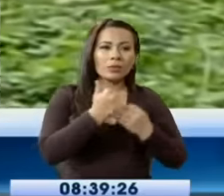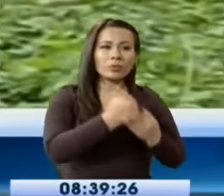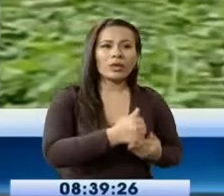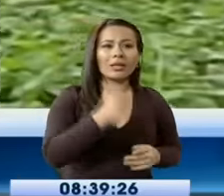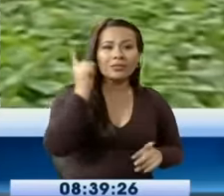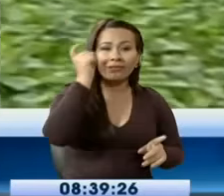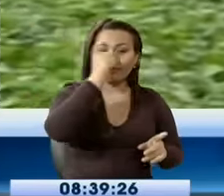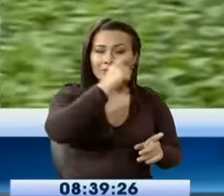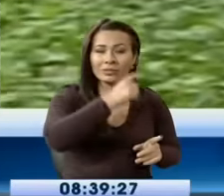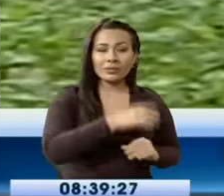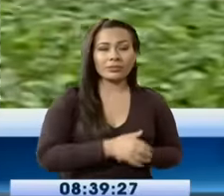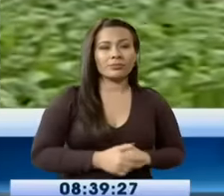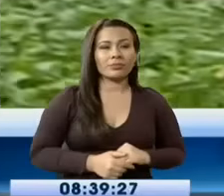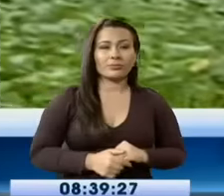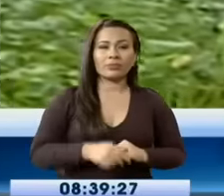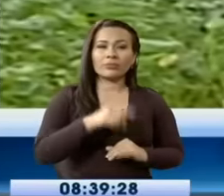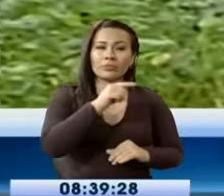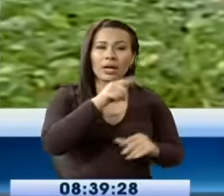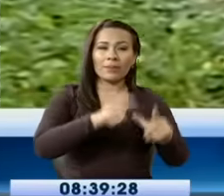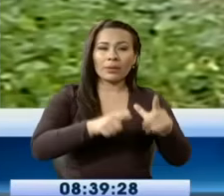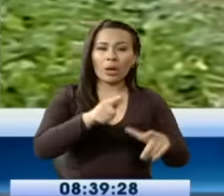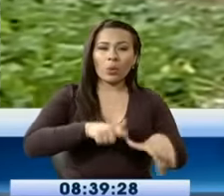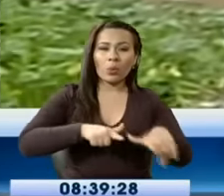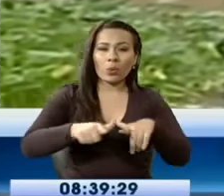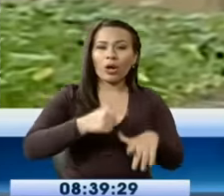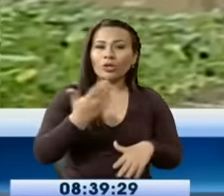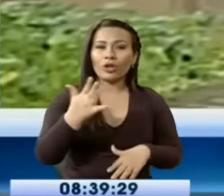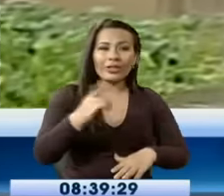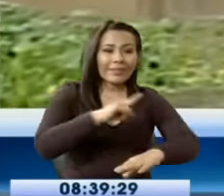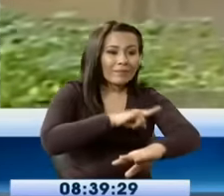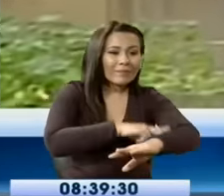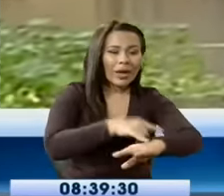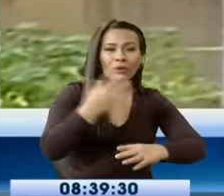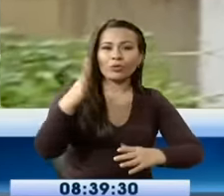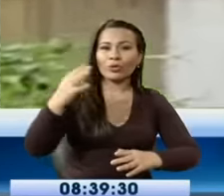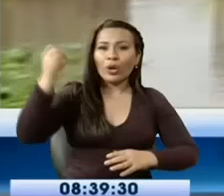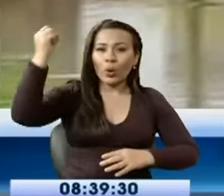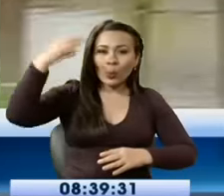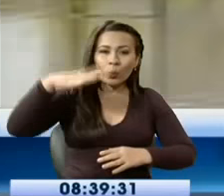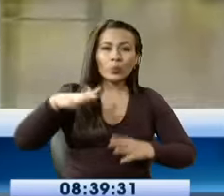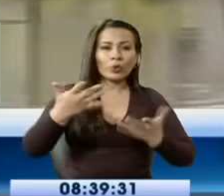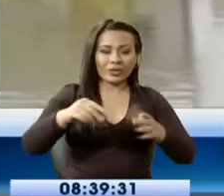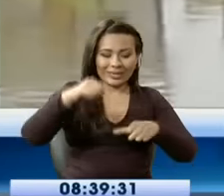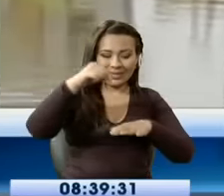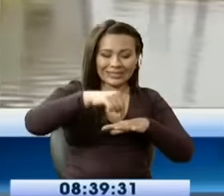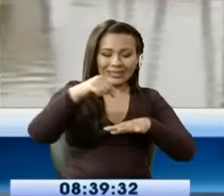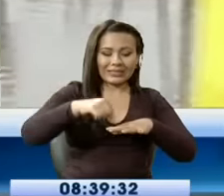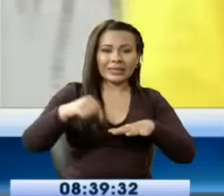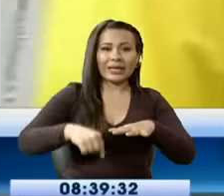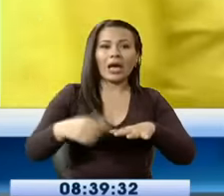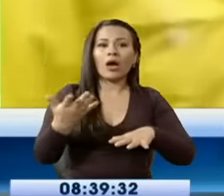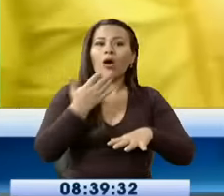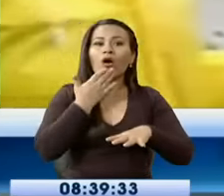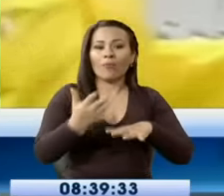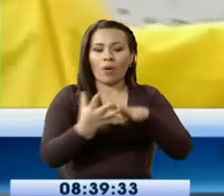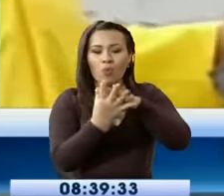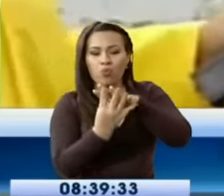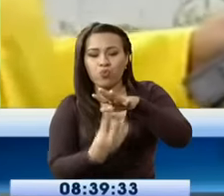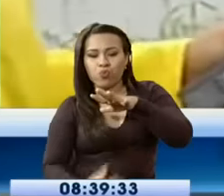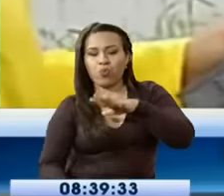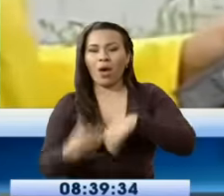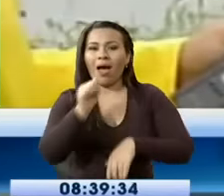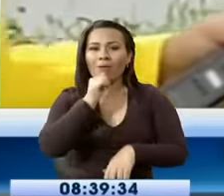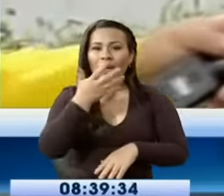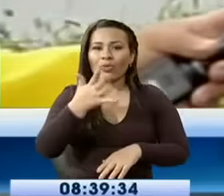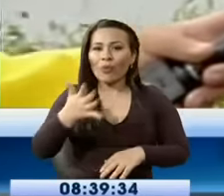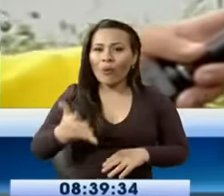decirlo? Efectivamente, ya que esta zona no tiene un desboque. Todo el agua que entra del estero pues se queda estancada aquí